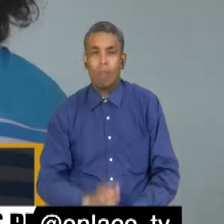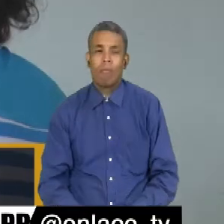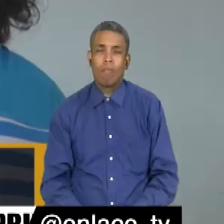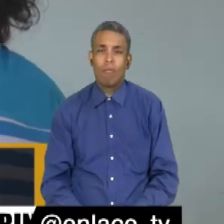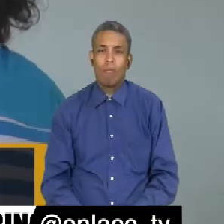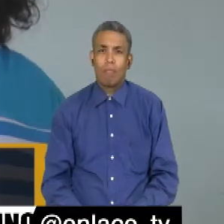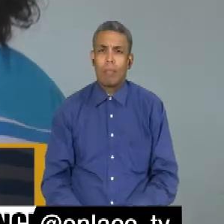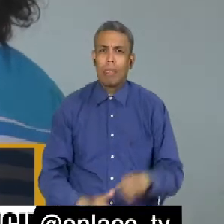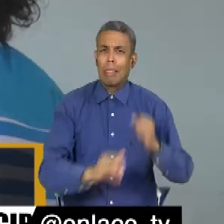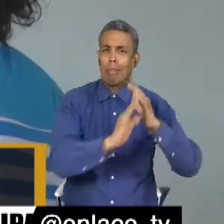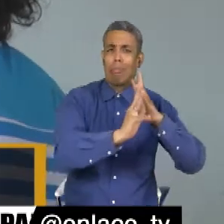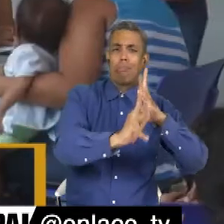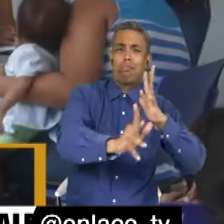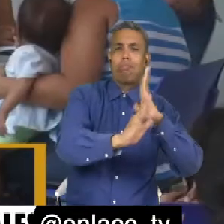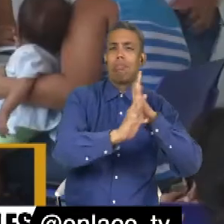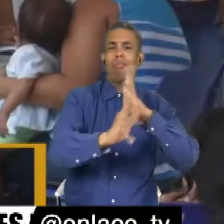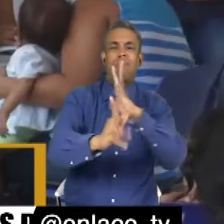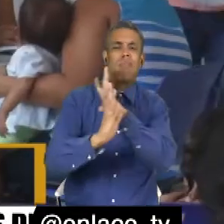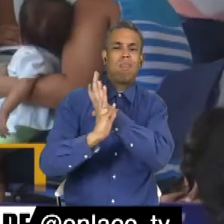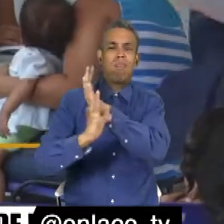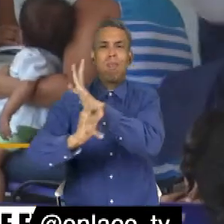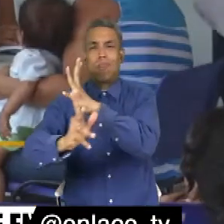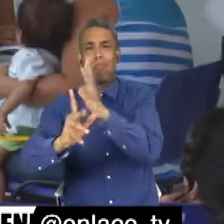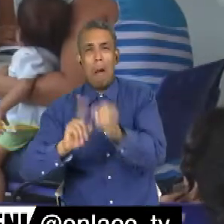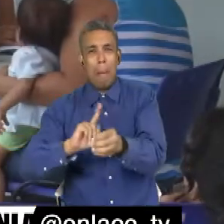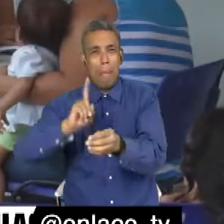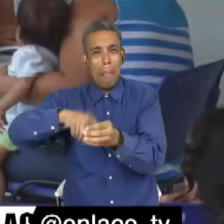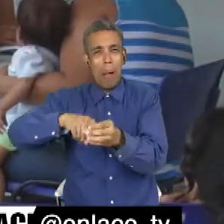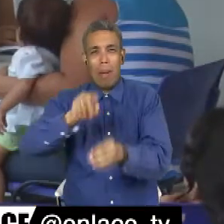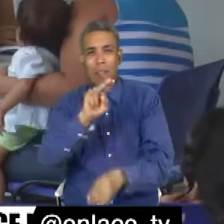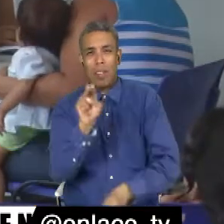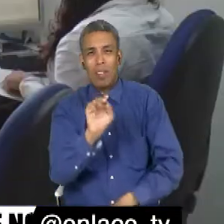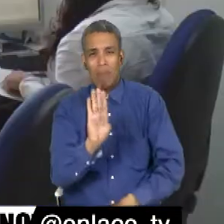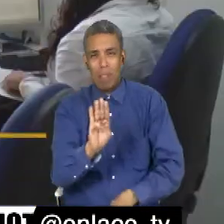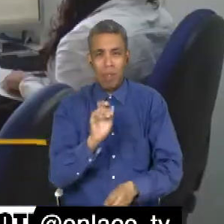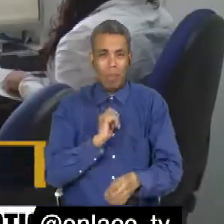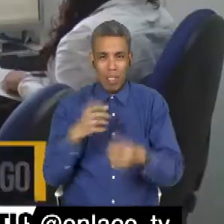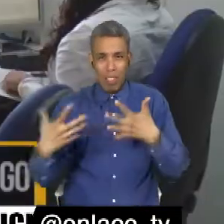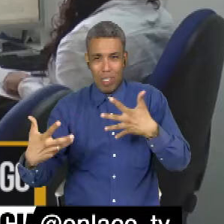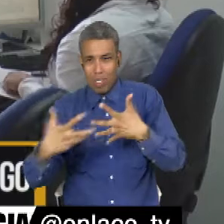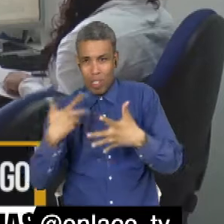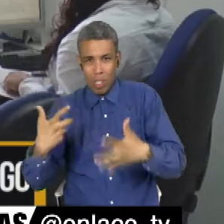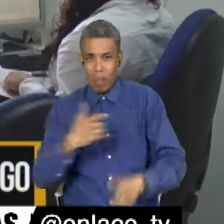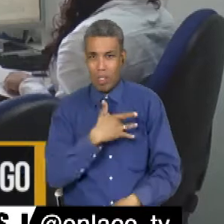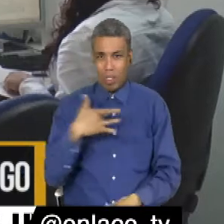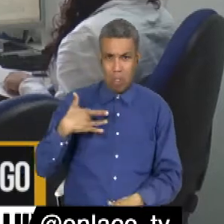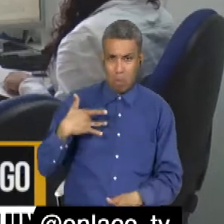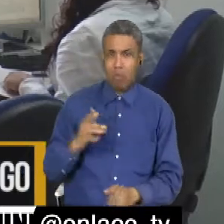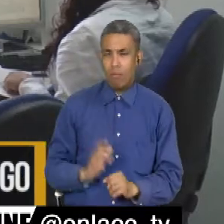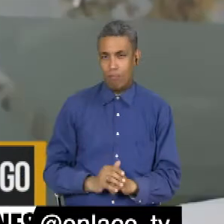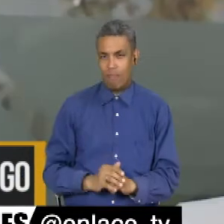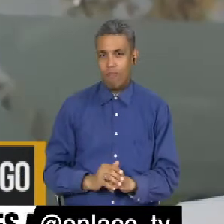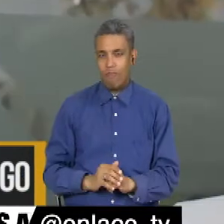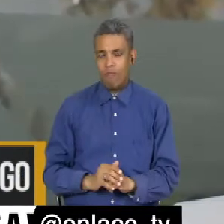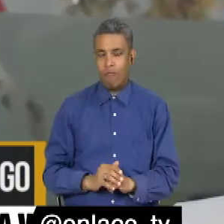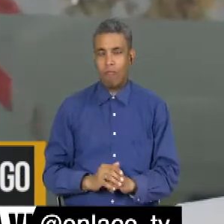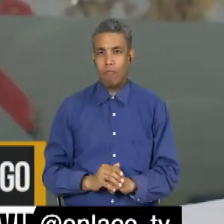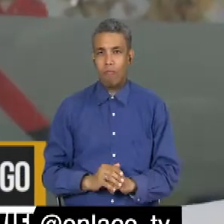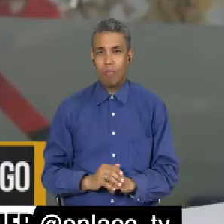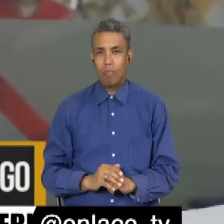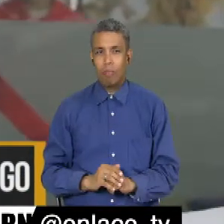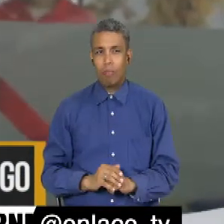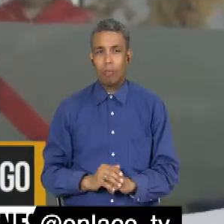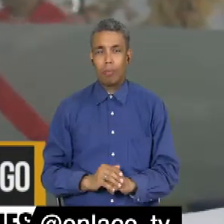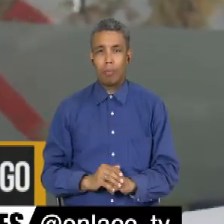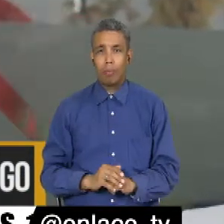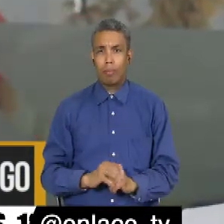de afiliación se hará para la población más vulnerable y que no esté asegurada en el régimen subsidiado. Toda persona que